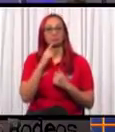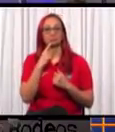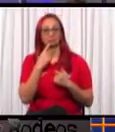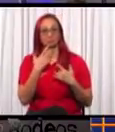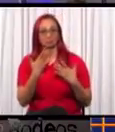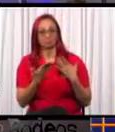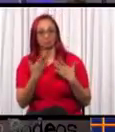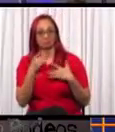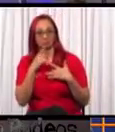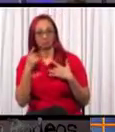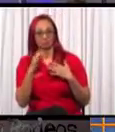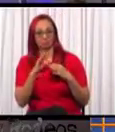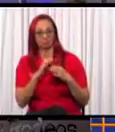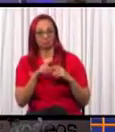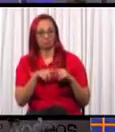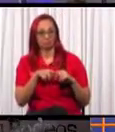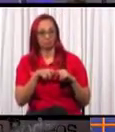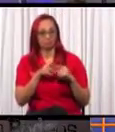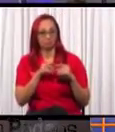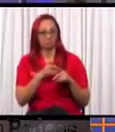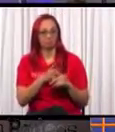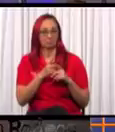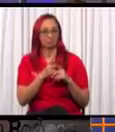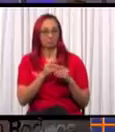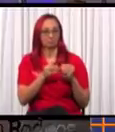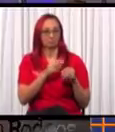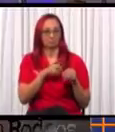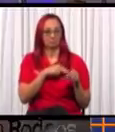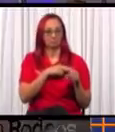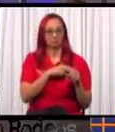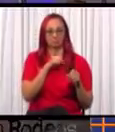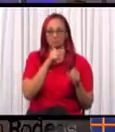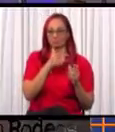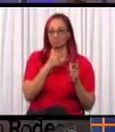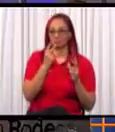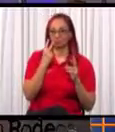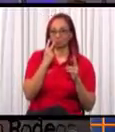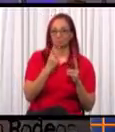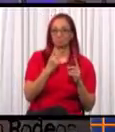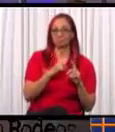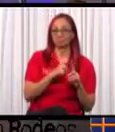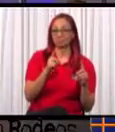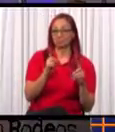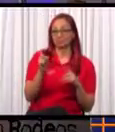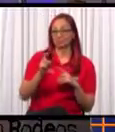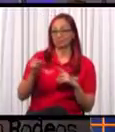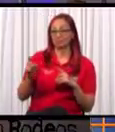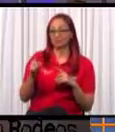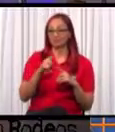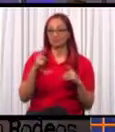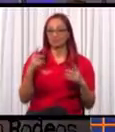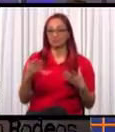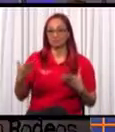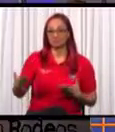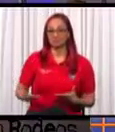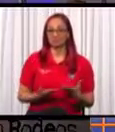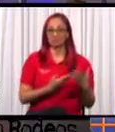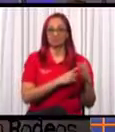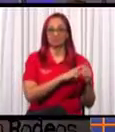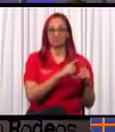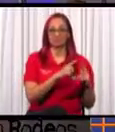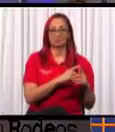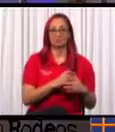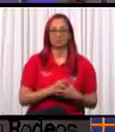estamos defendiendo la producción nacional, no queremos la alianza, sin embargo necesitamos que se importe X cantidad. ¿Por